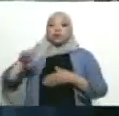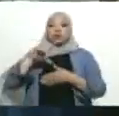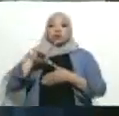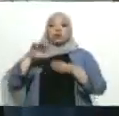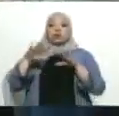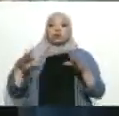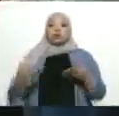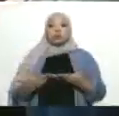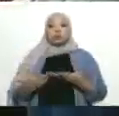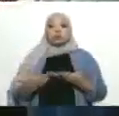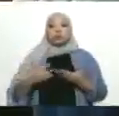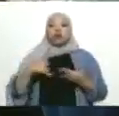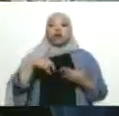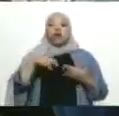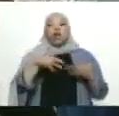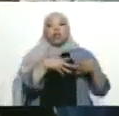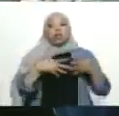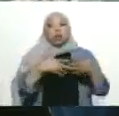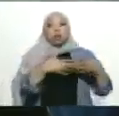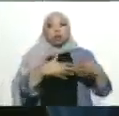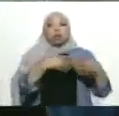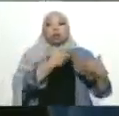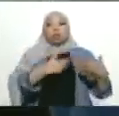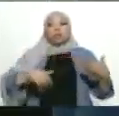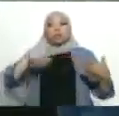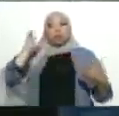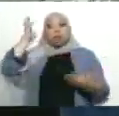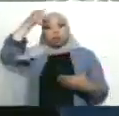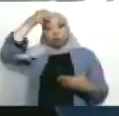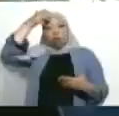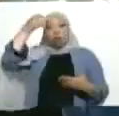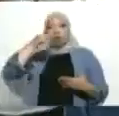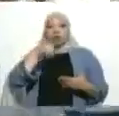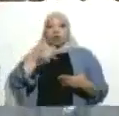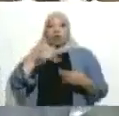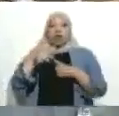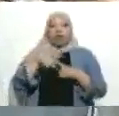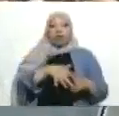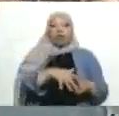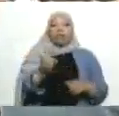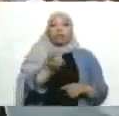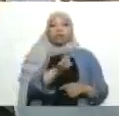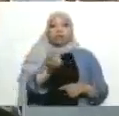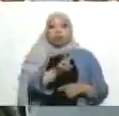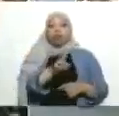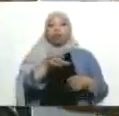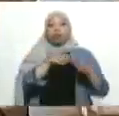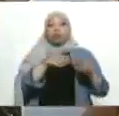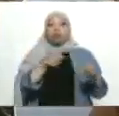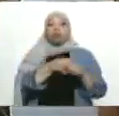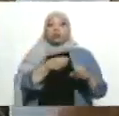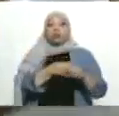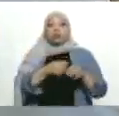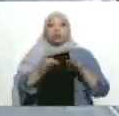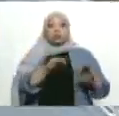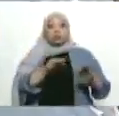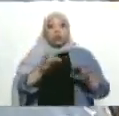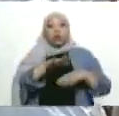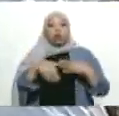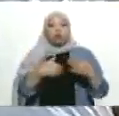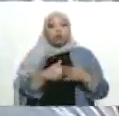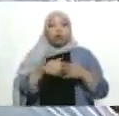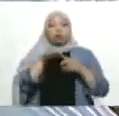mundo a la Casa Blanca. Donald Trump dio la orden, hay que atacar a Venezuela. Y amenizaron todo lo que era la amenaza, todo